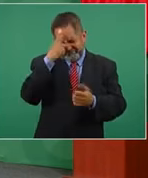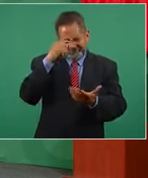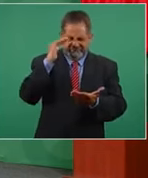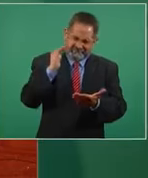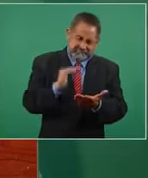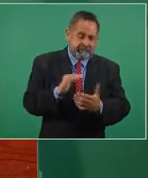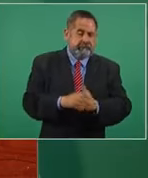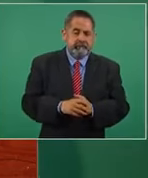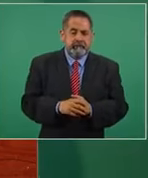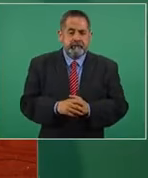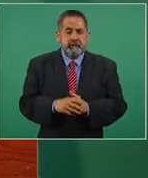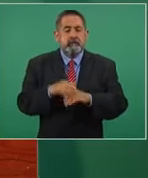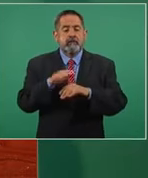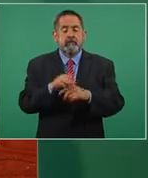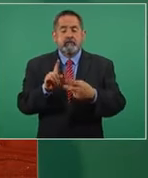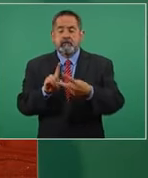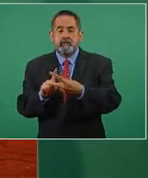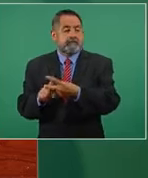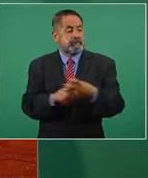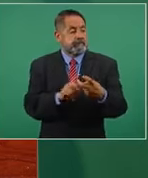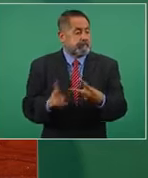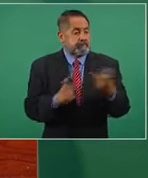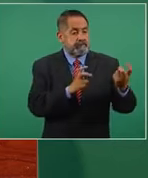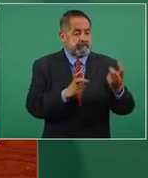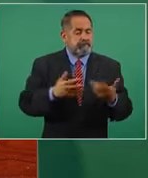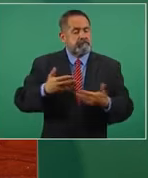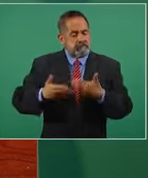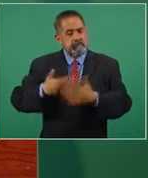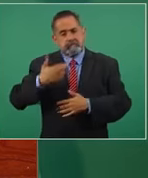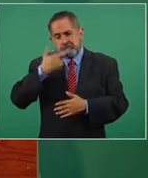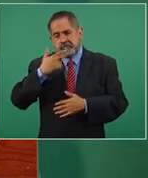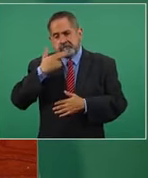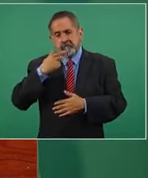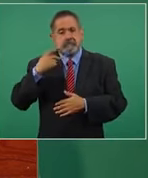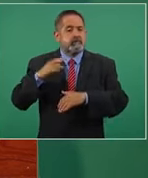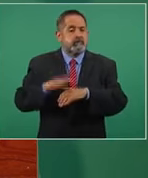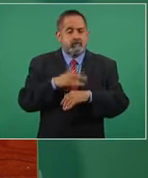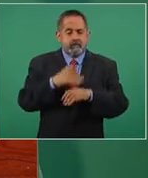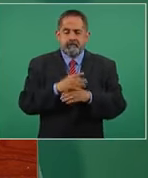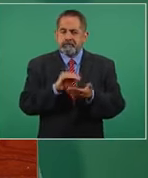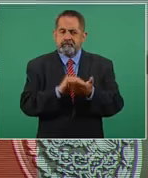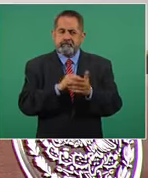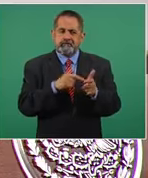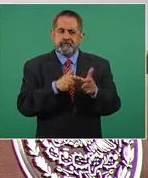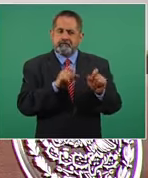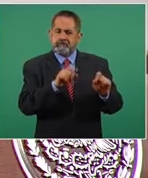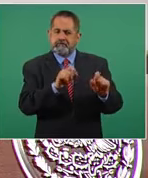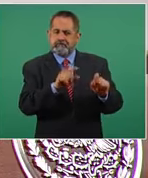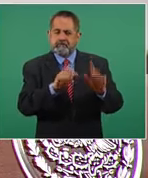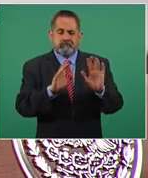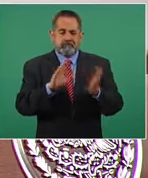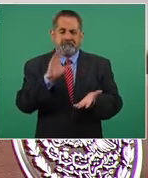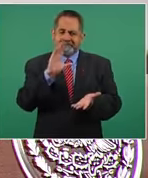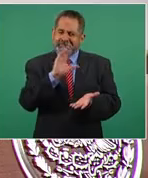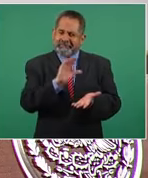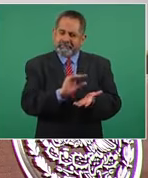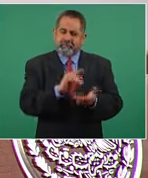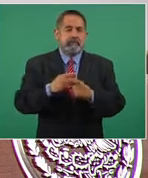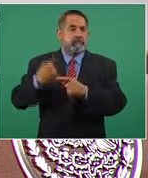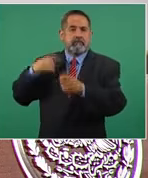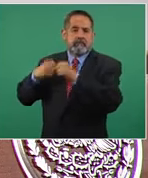En materia de secuestro estamos rindiendo buenas cuentas, pues la incidencia se mantiene en las cifras más bajas de los